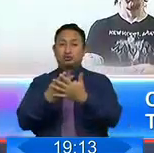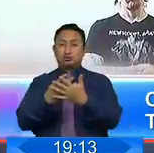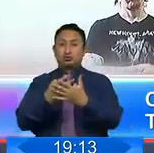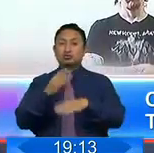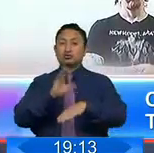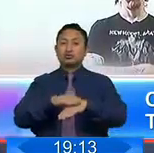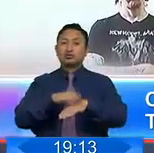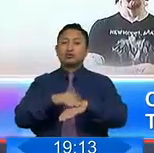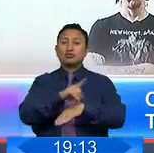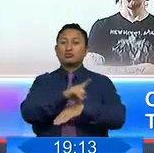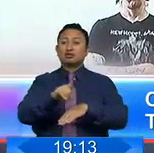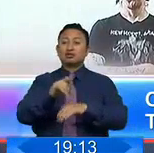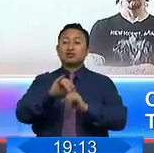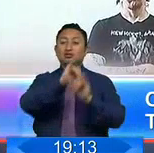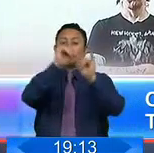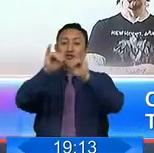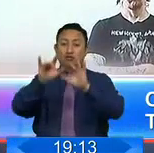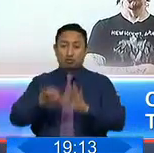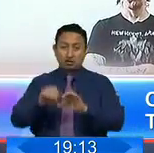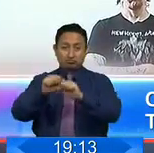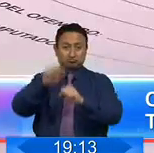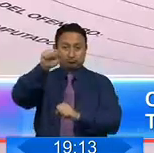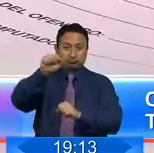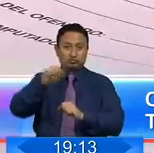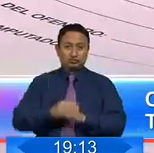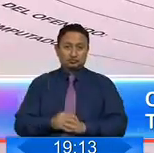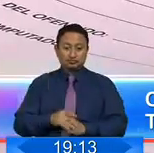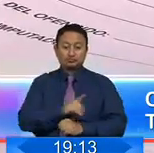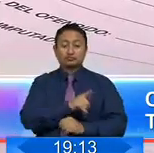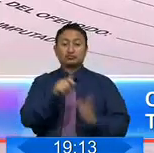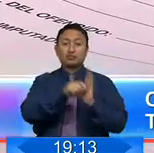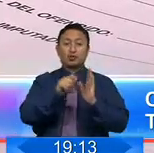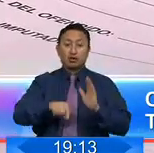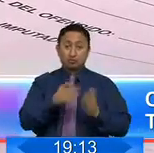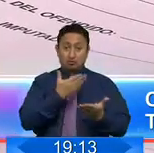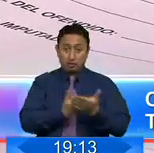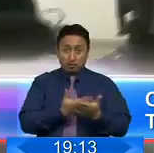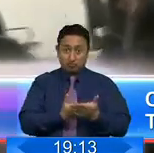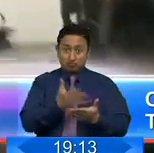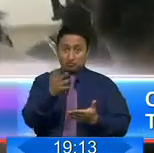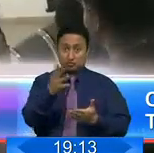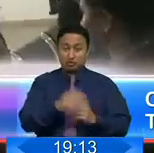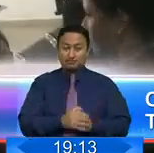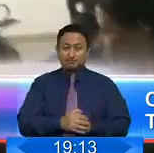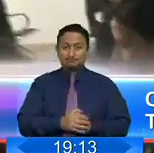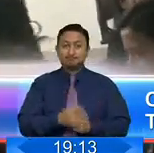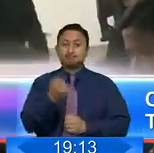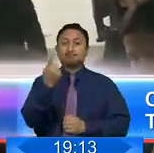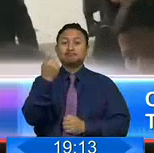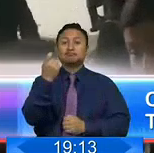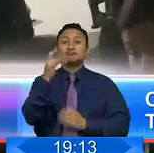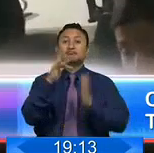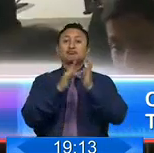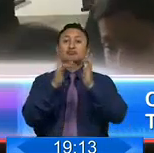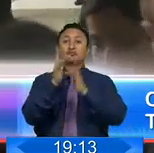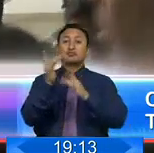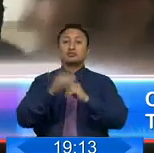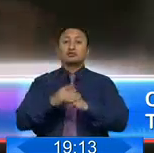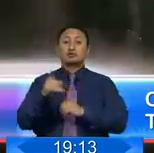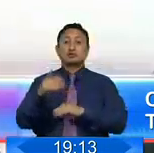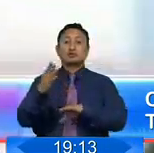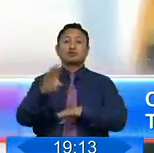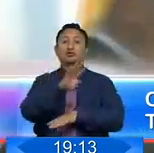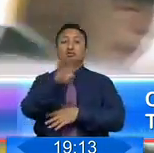supuestos ataques informáticos que, según la defensa, no han sido comprobados. Desde el 11 de abril, Vini fue detenido por